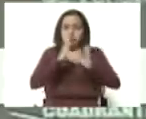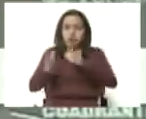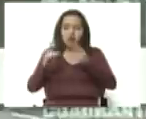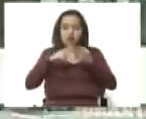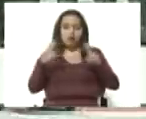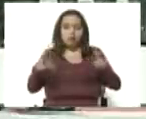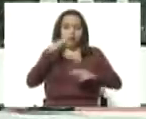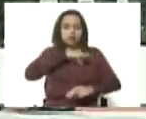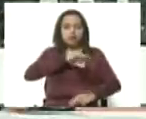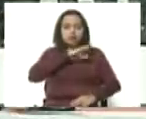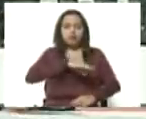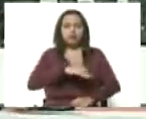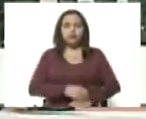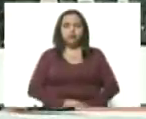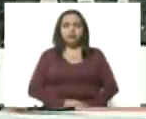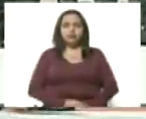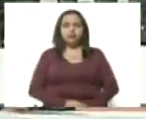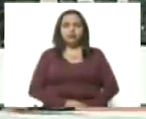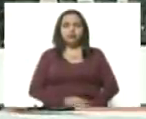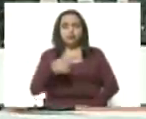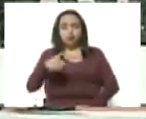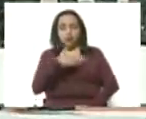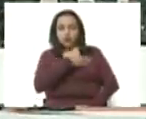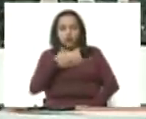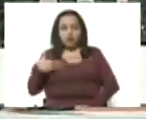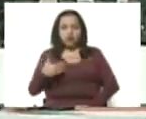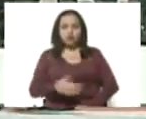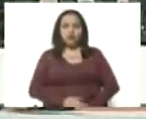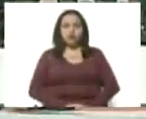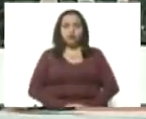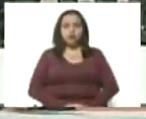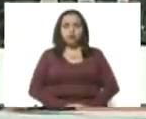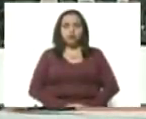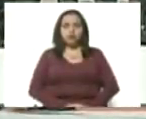social. Y hemos querido hoy concentrarnos